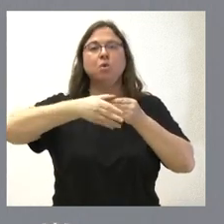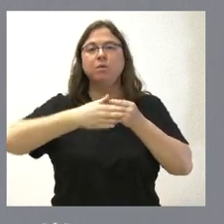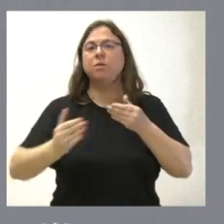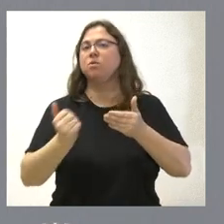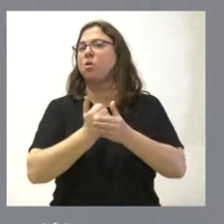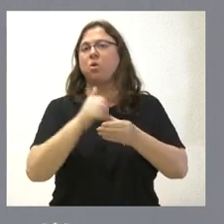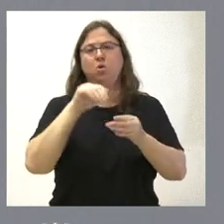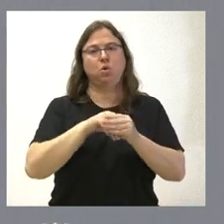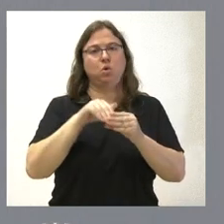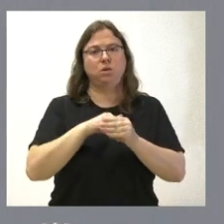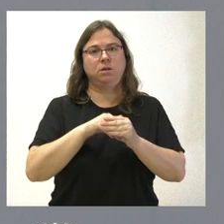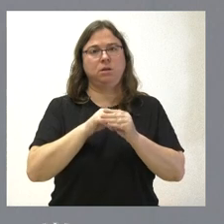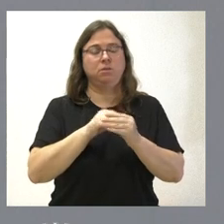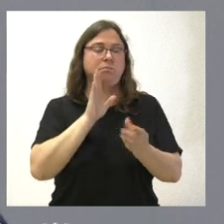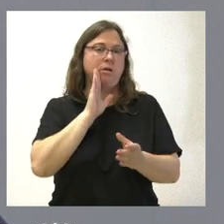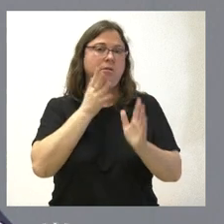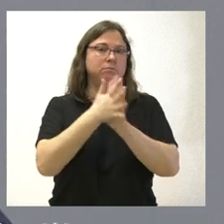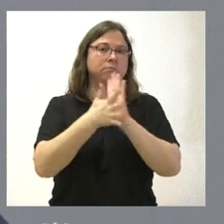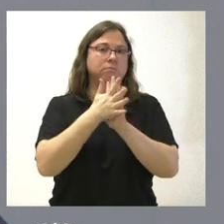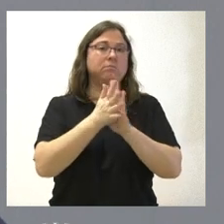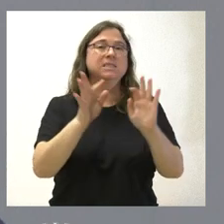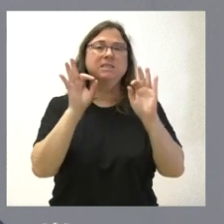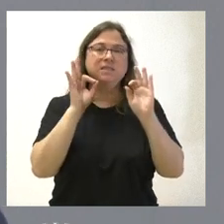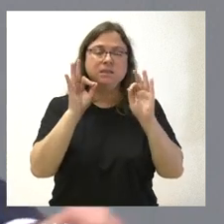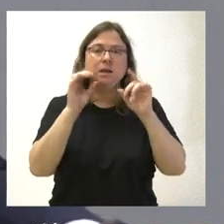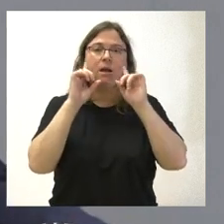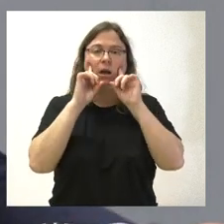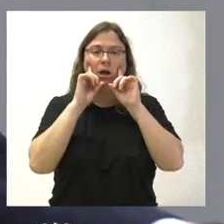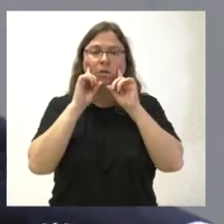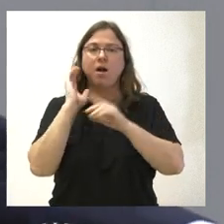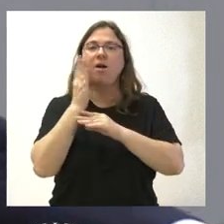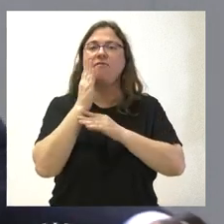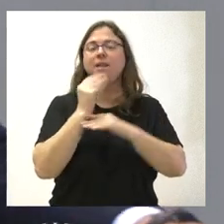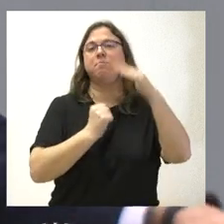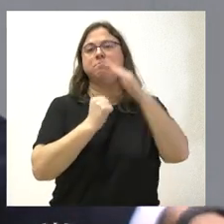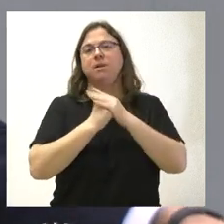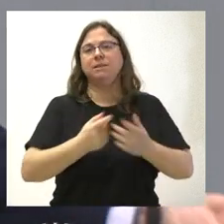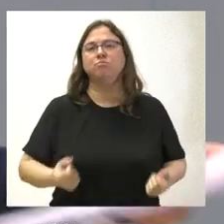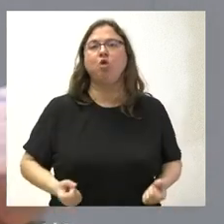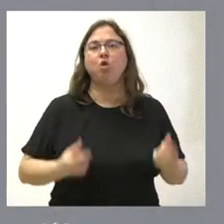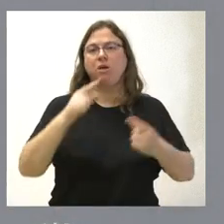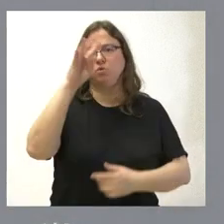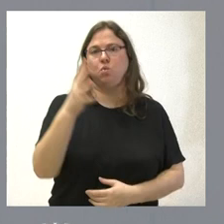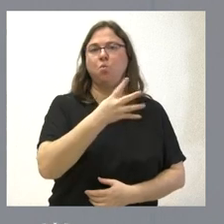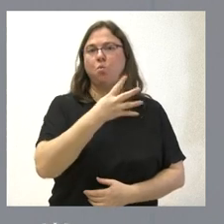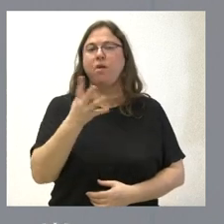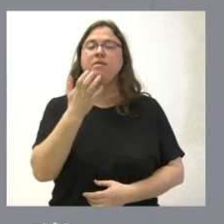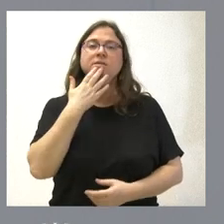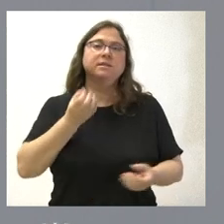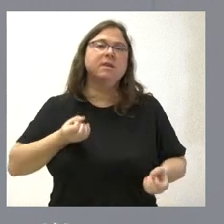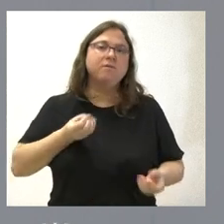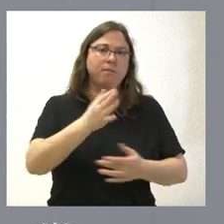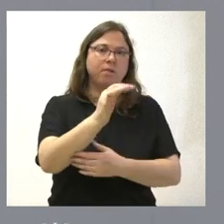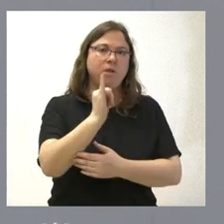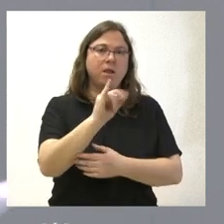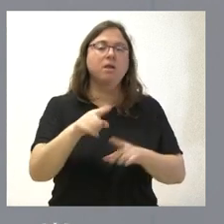contenido que les he hecho referencia y muy particularmente lo que afecta al techo de gasto en los cuadros cuya información tienen ustedes y que